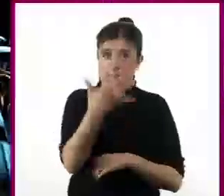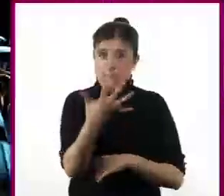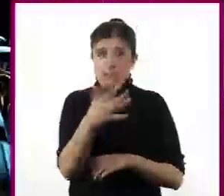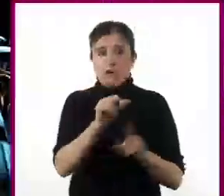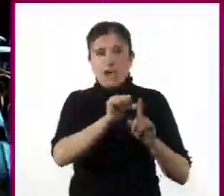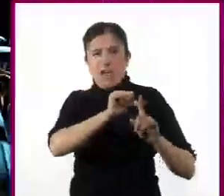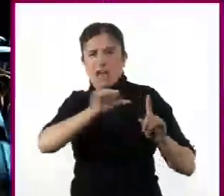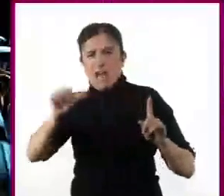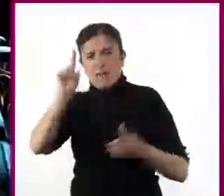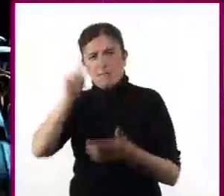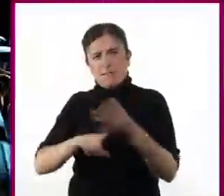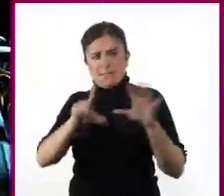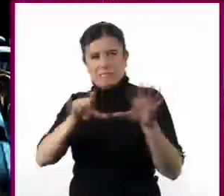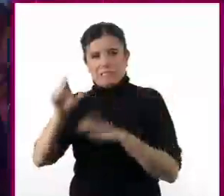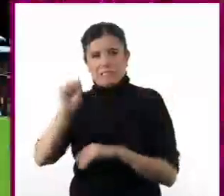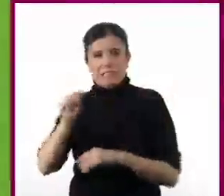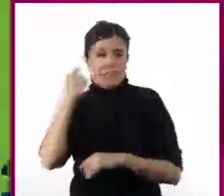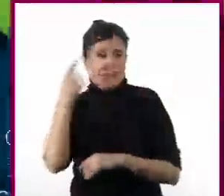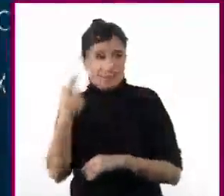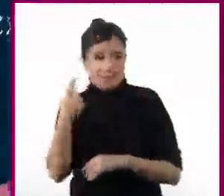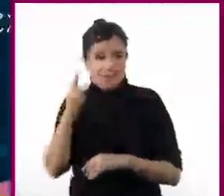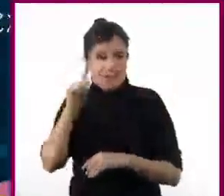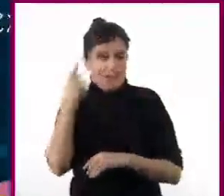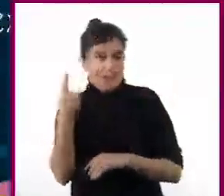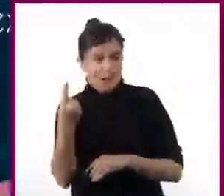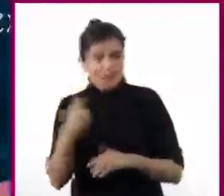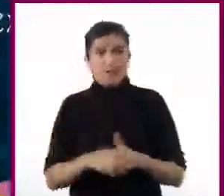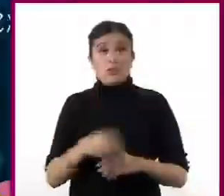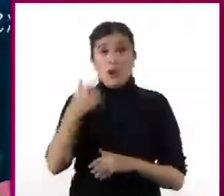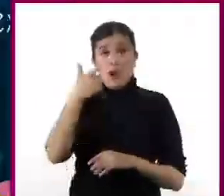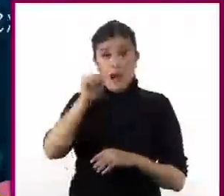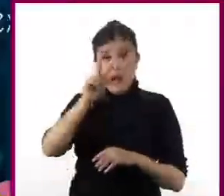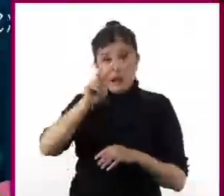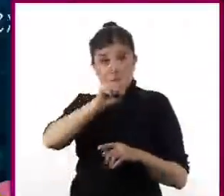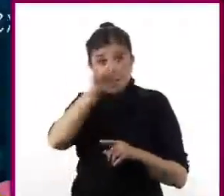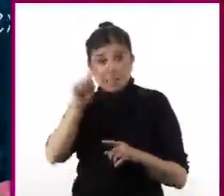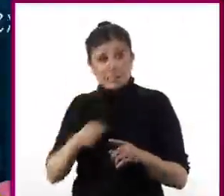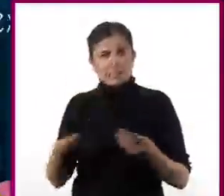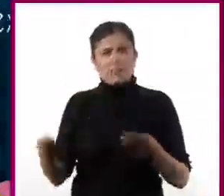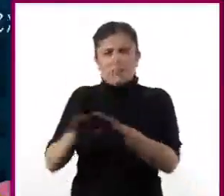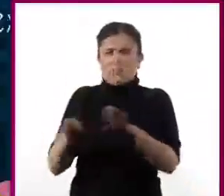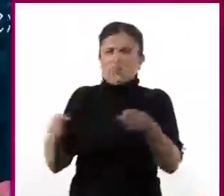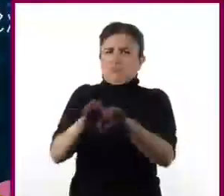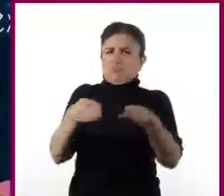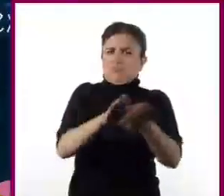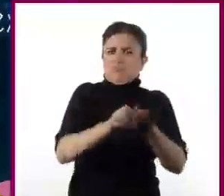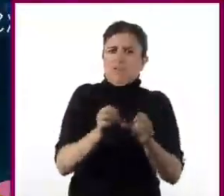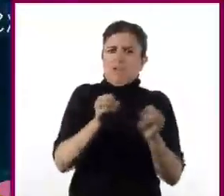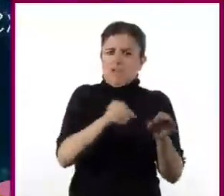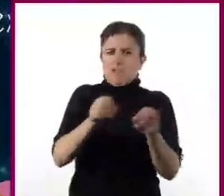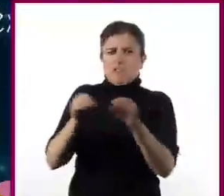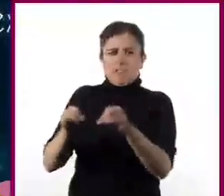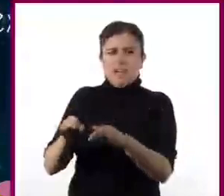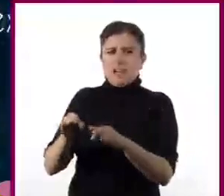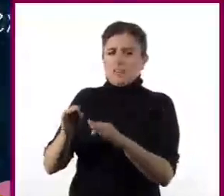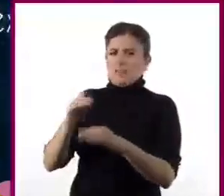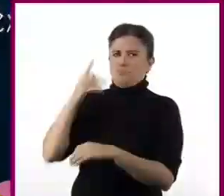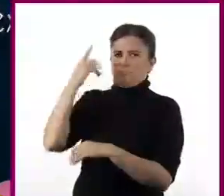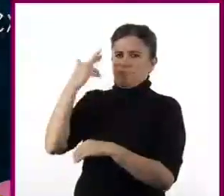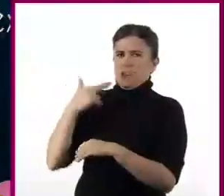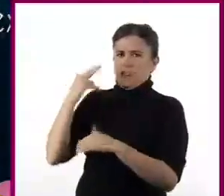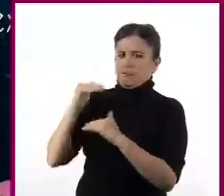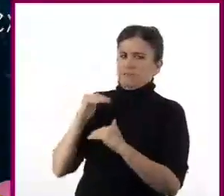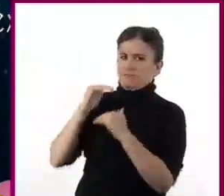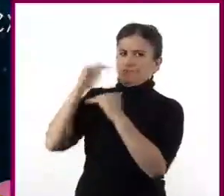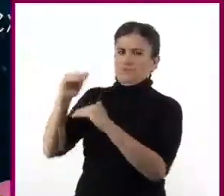y 1771. Gálvez cerró algunas oficinas y limitó el poder del virrey, dividiendo